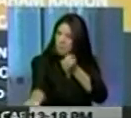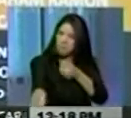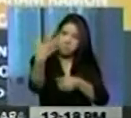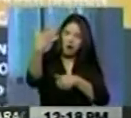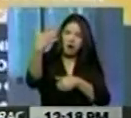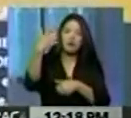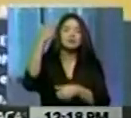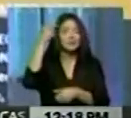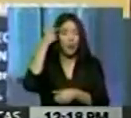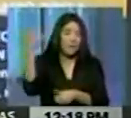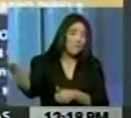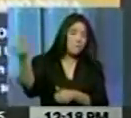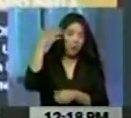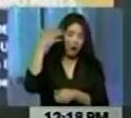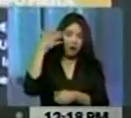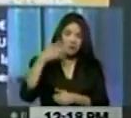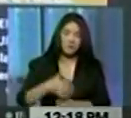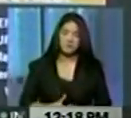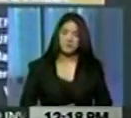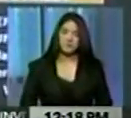que impactó en su cabeza.